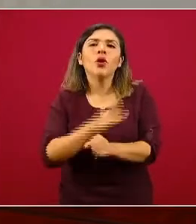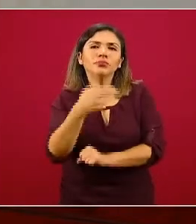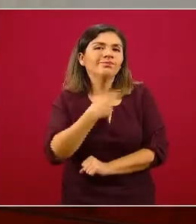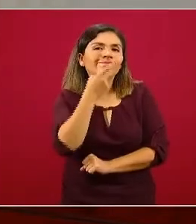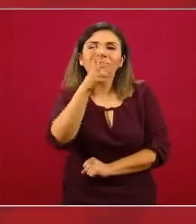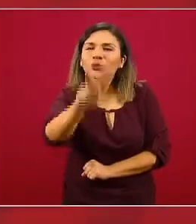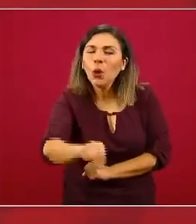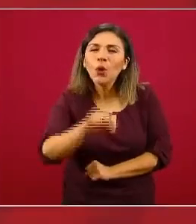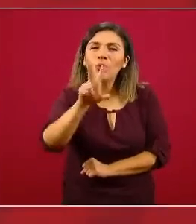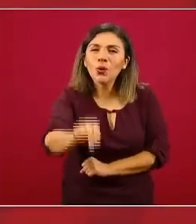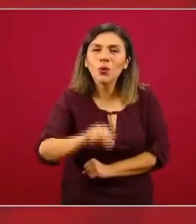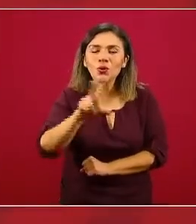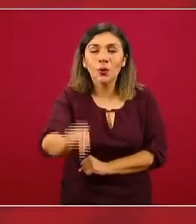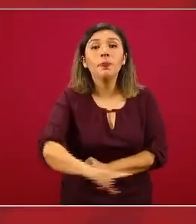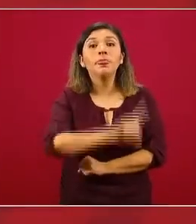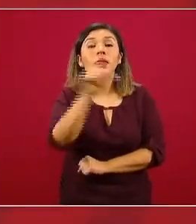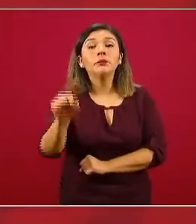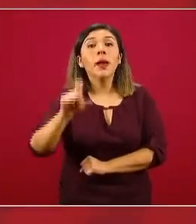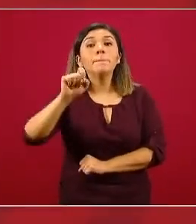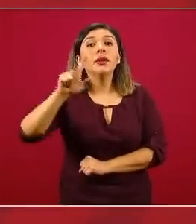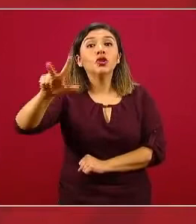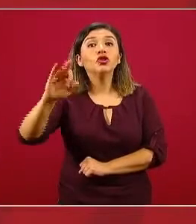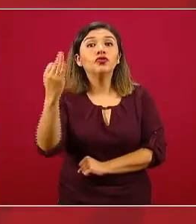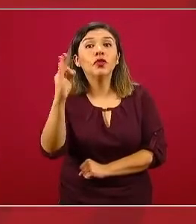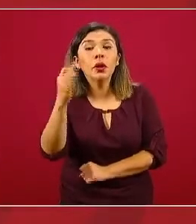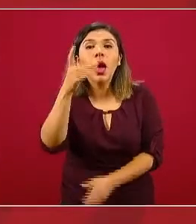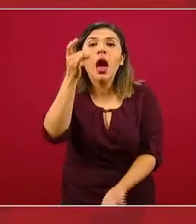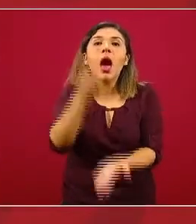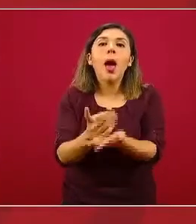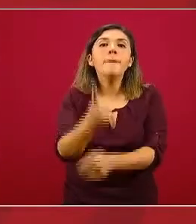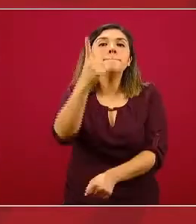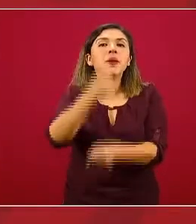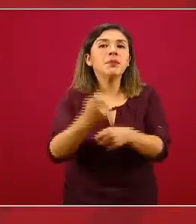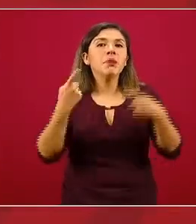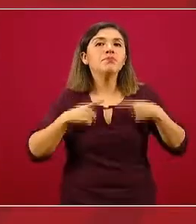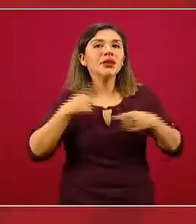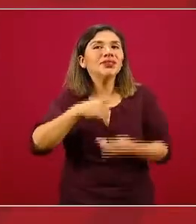es tiempo. Luego, el 28 de febrero tuvimos el primer caso confirmado